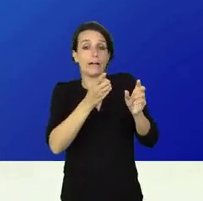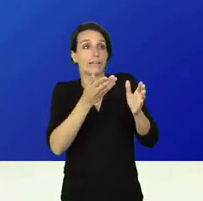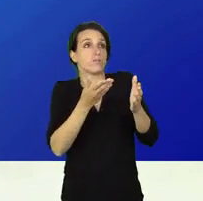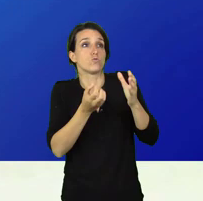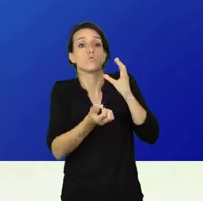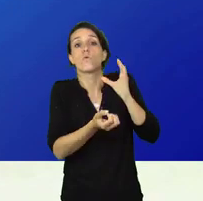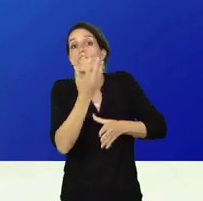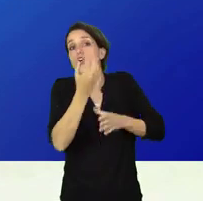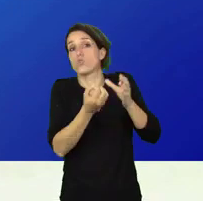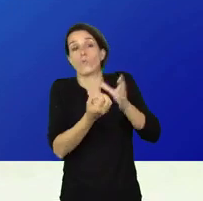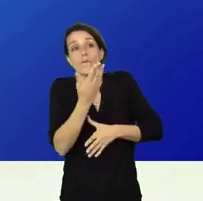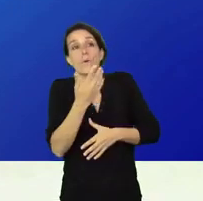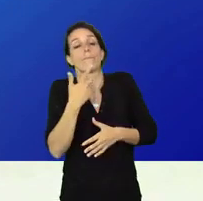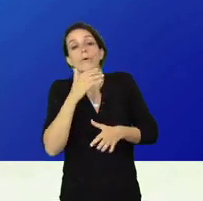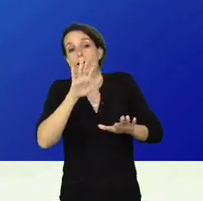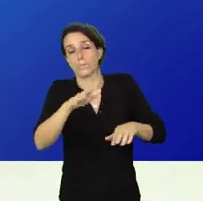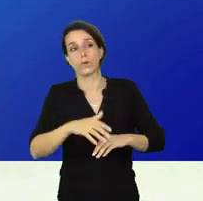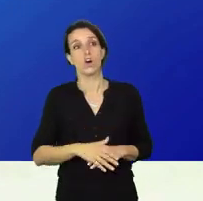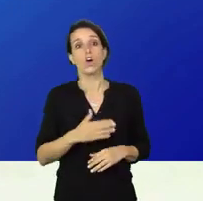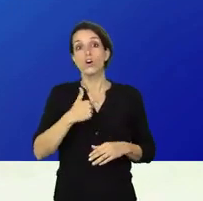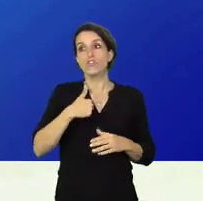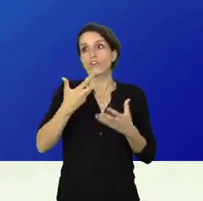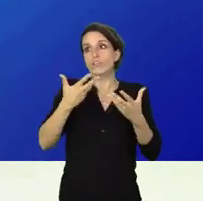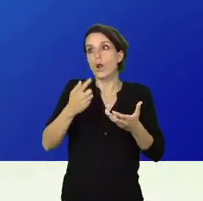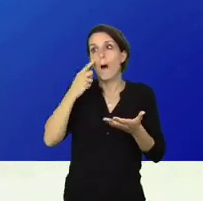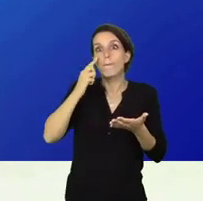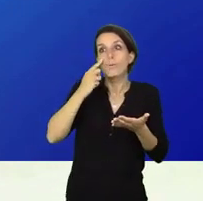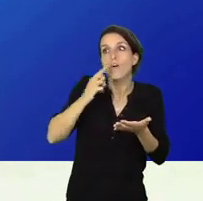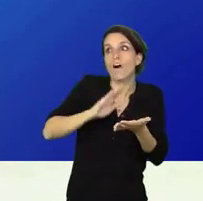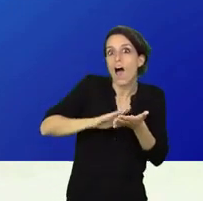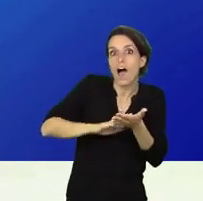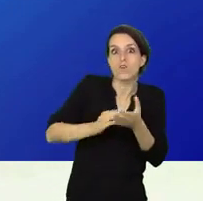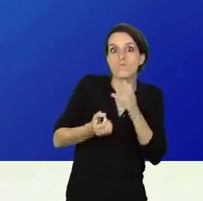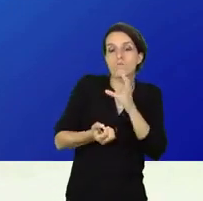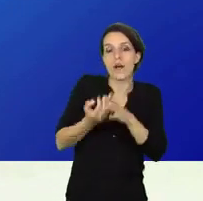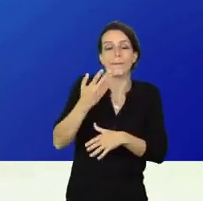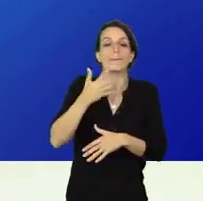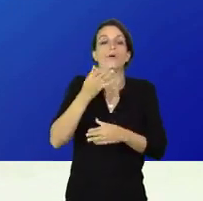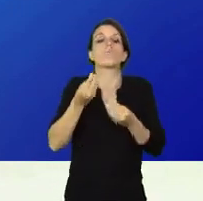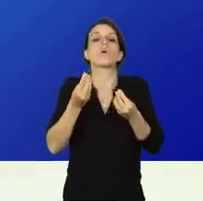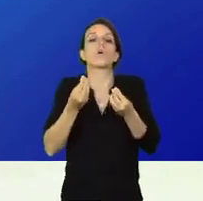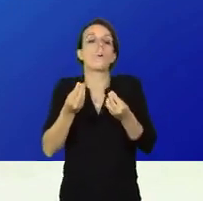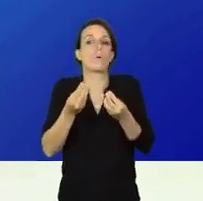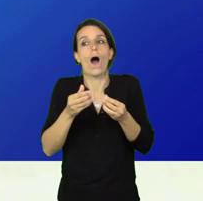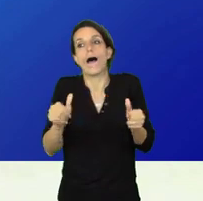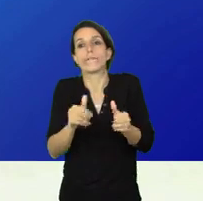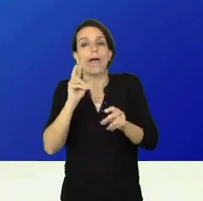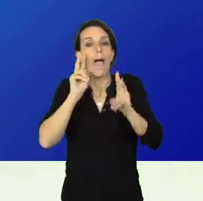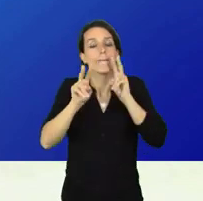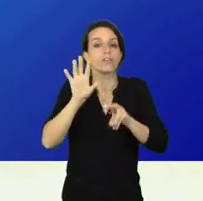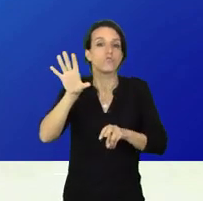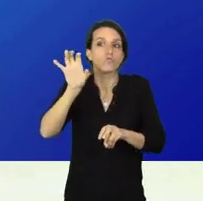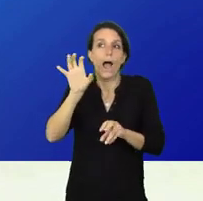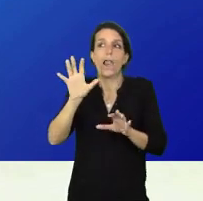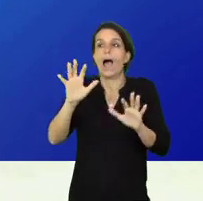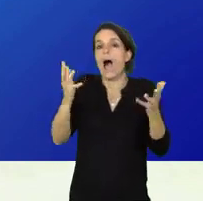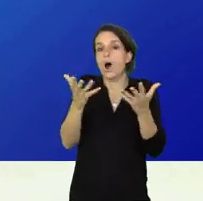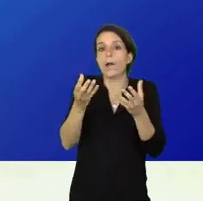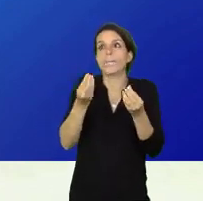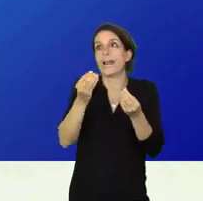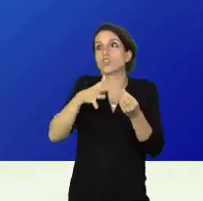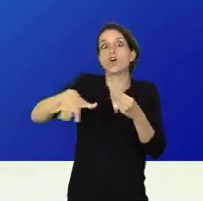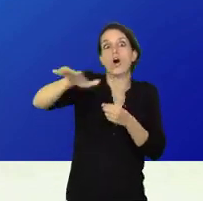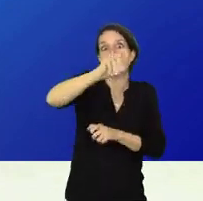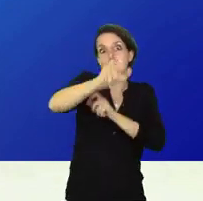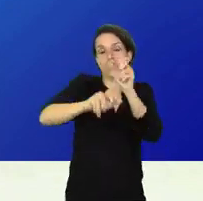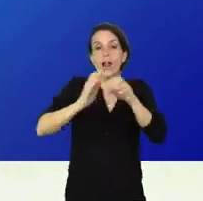de innovar a un menor costo, es decir, si yo quiero probar cosas nuevas, ¿no?, sobre esto de, bueno, cómo construir un audiovisual en un